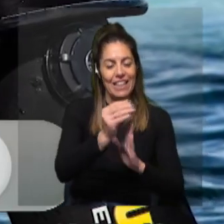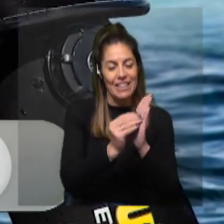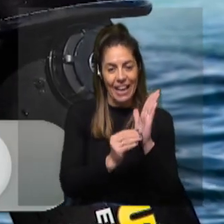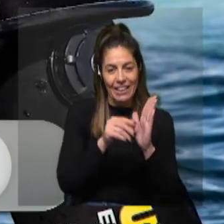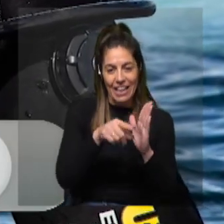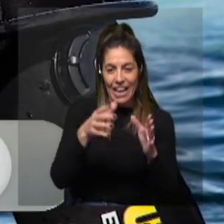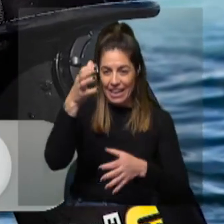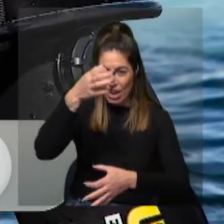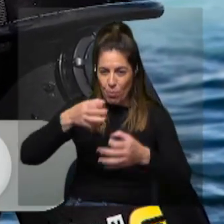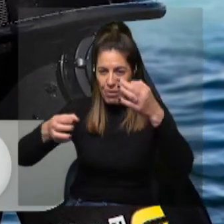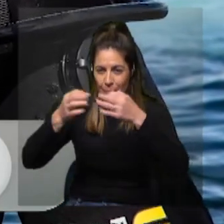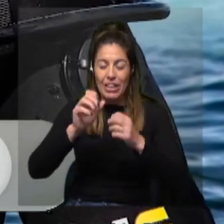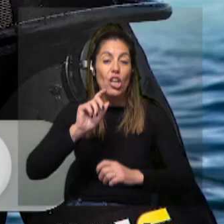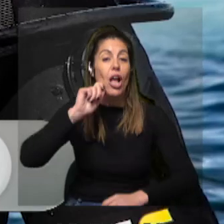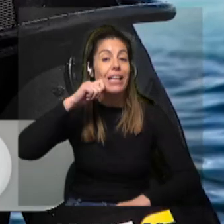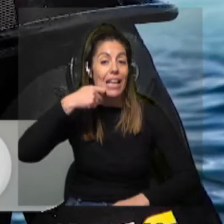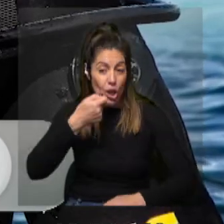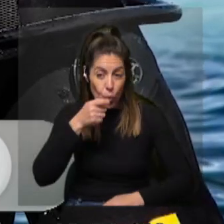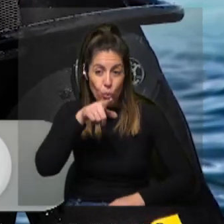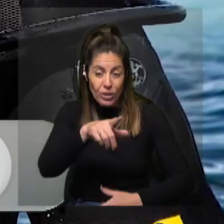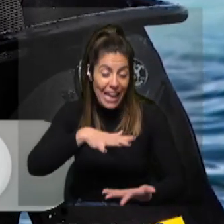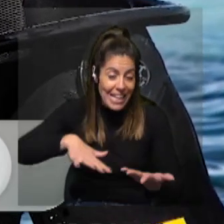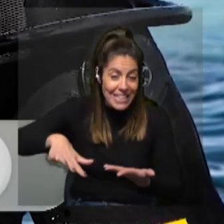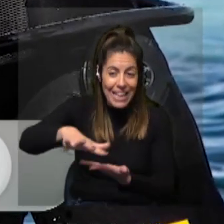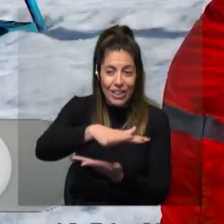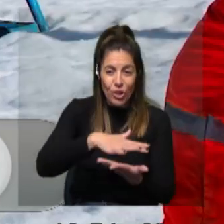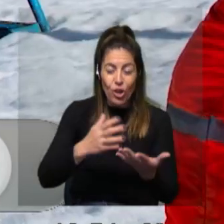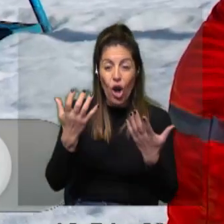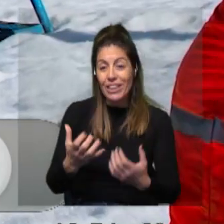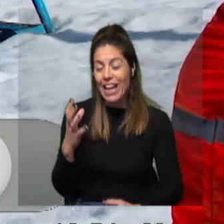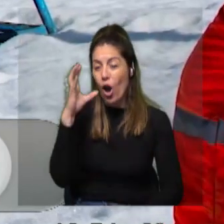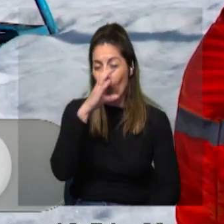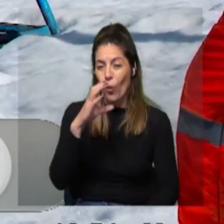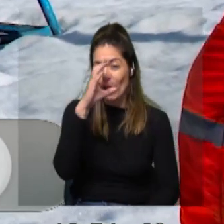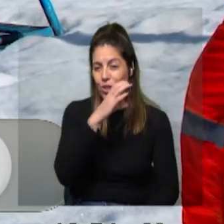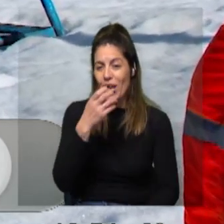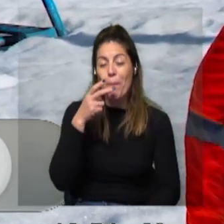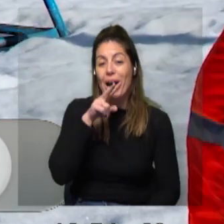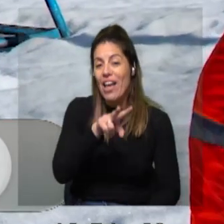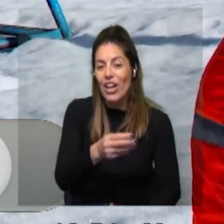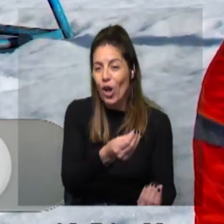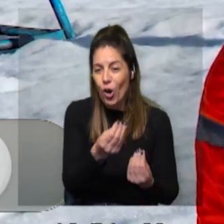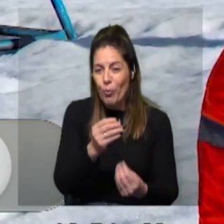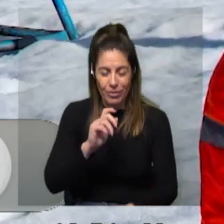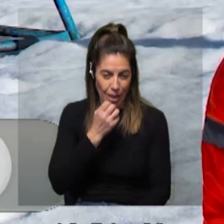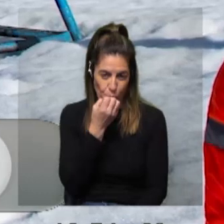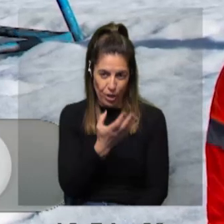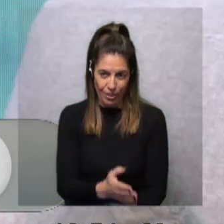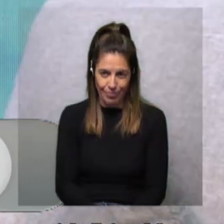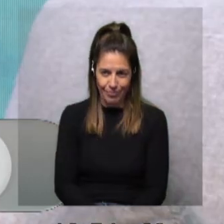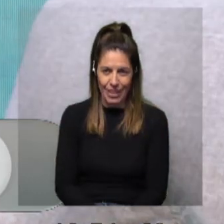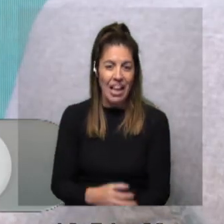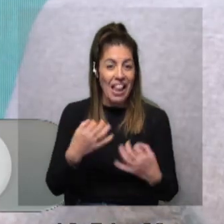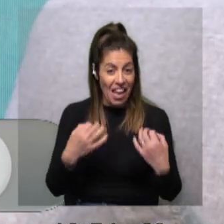que el que le guste ese entorno o tenga curiosidad por lo menos para ver cómo es, va a estar bueno. Está bueno, la